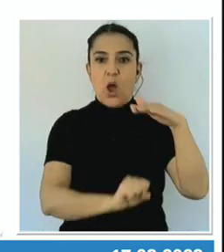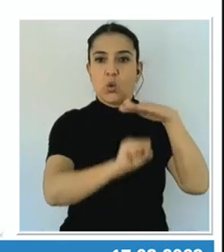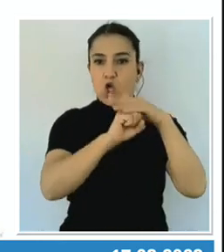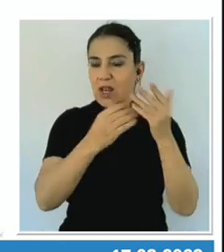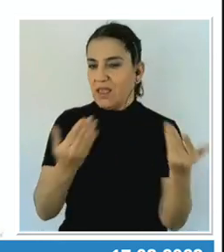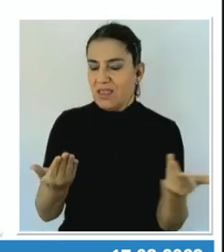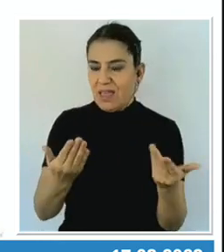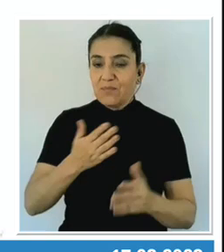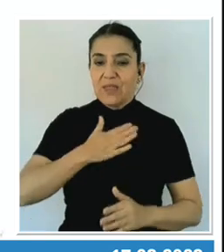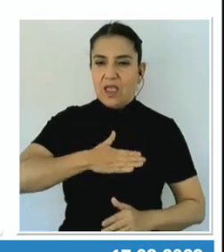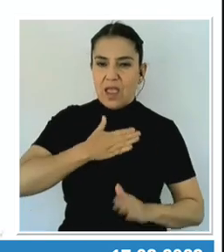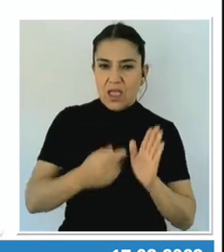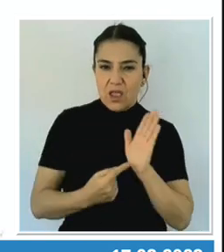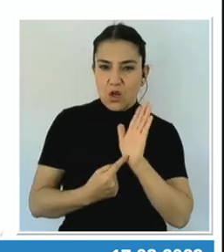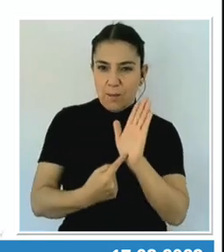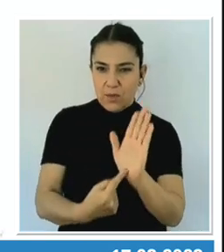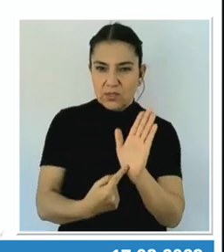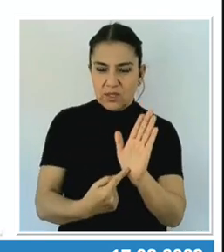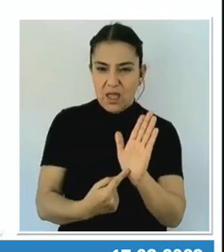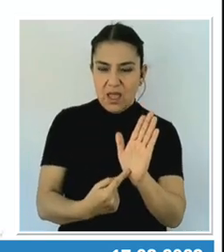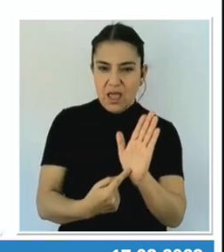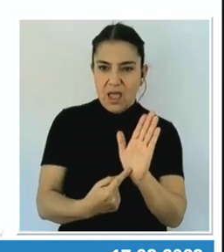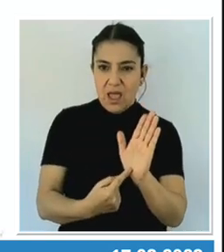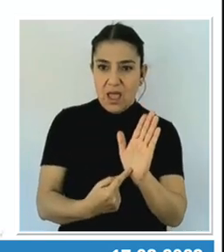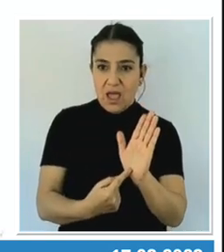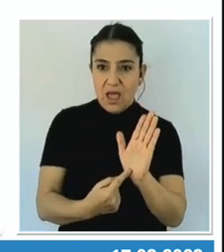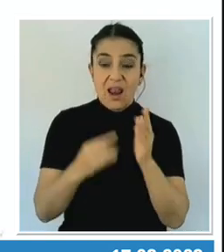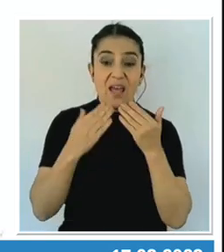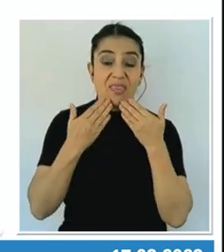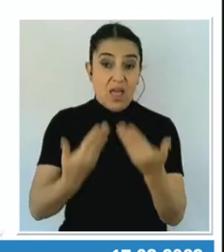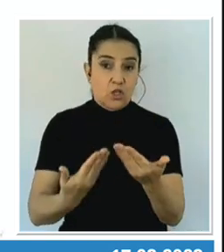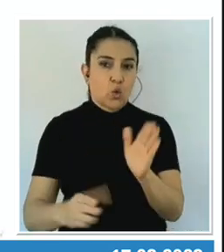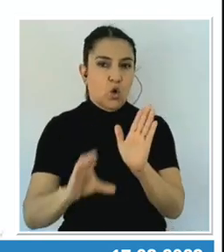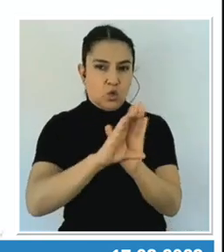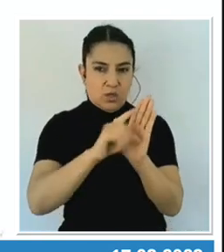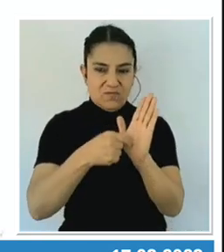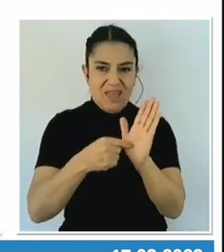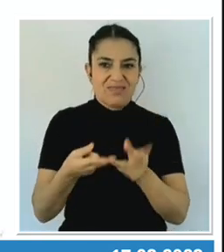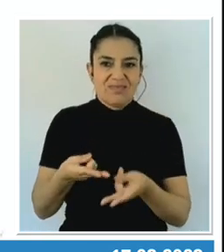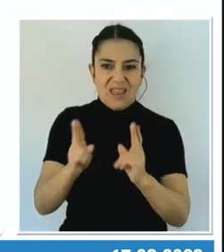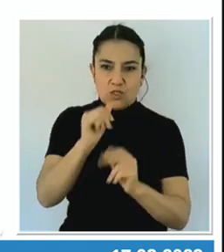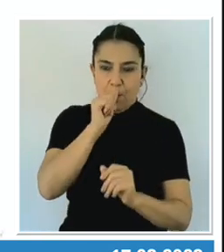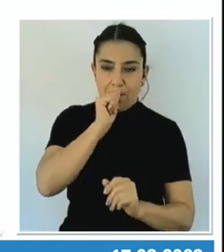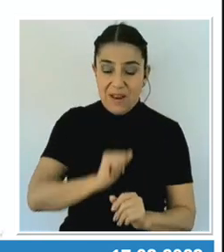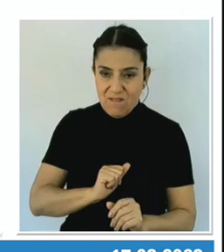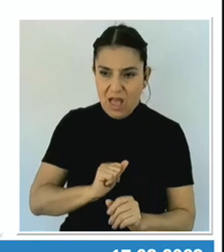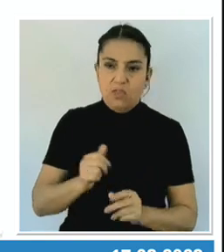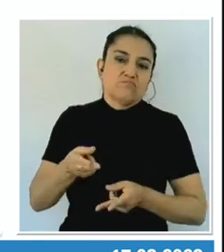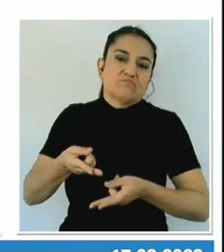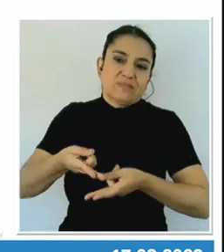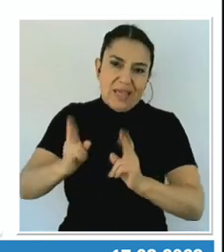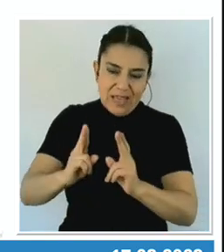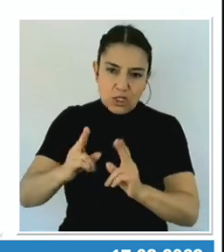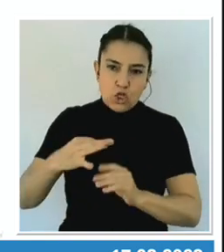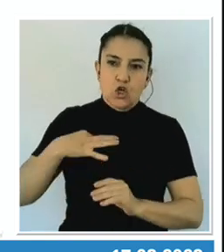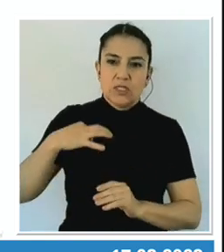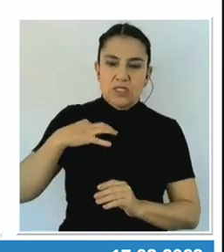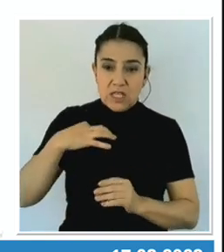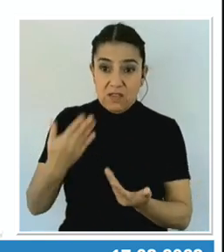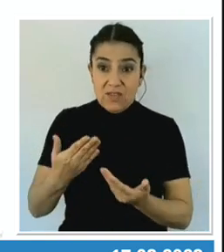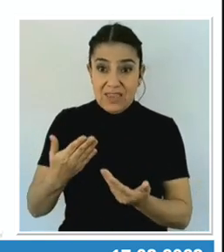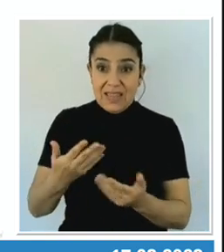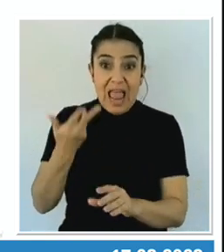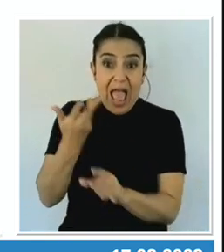mostrar que dado el constitucionalismo del derecho privado y del derecho civil, hay mucho escrito en Chile sobre